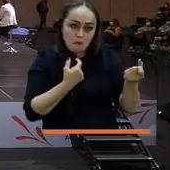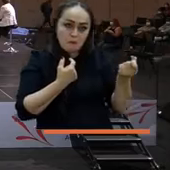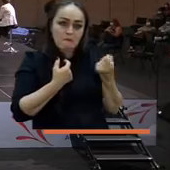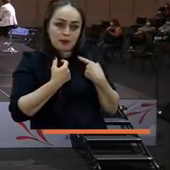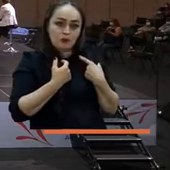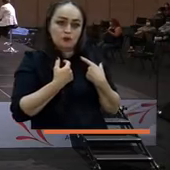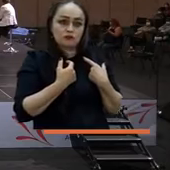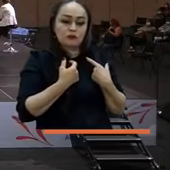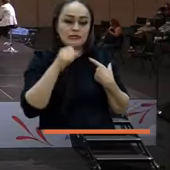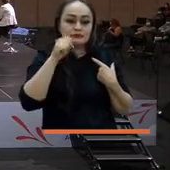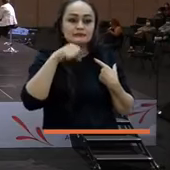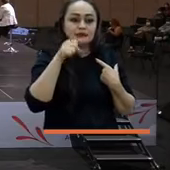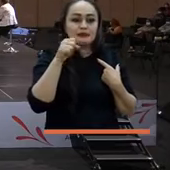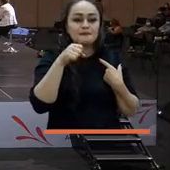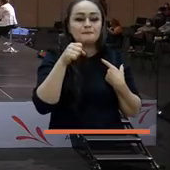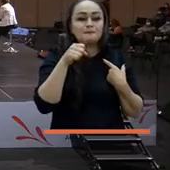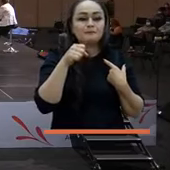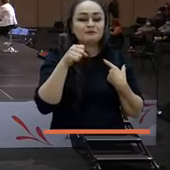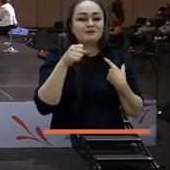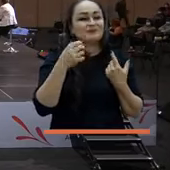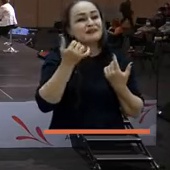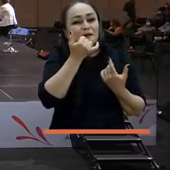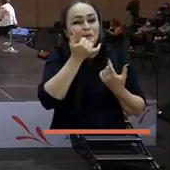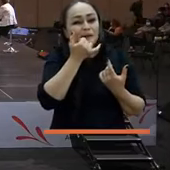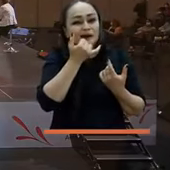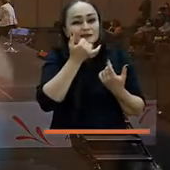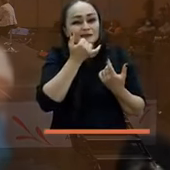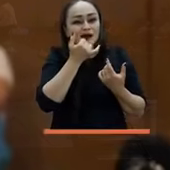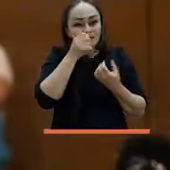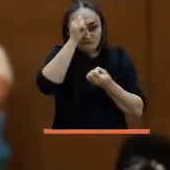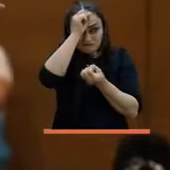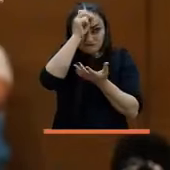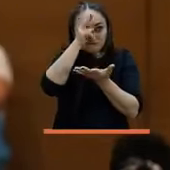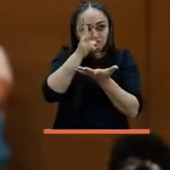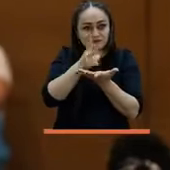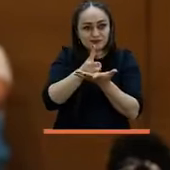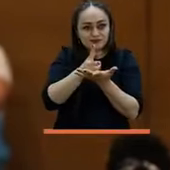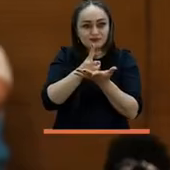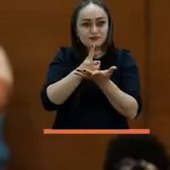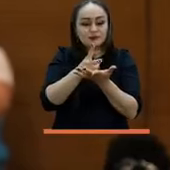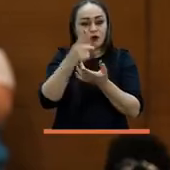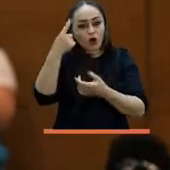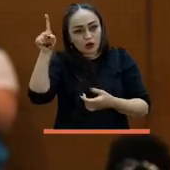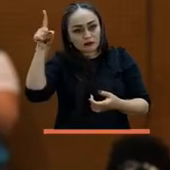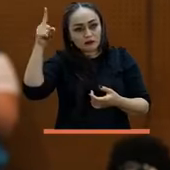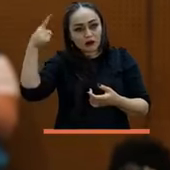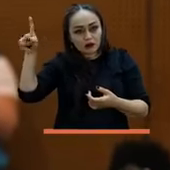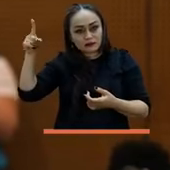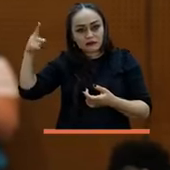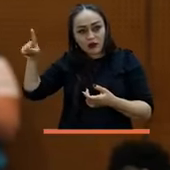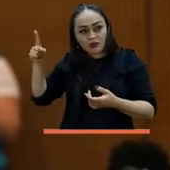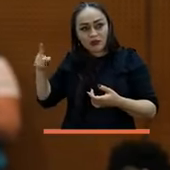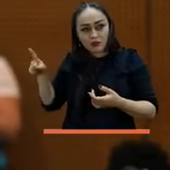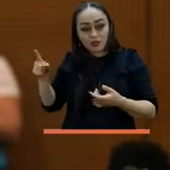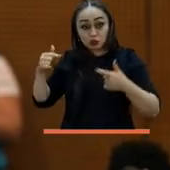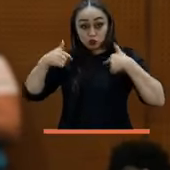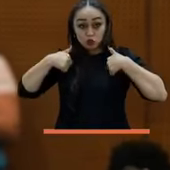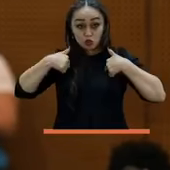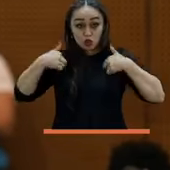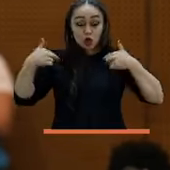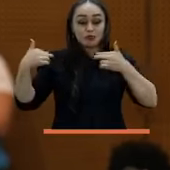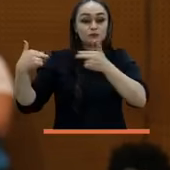en este tipo de preguntas porque una cosa de más que pasa es cuando uno habla de una diversidad empieza a parecer la otra entonces yo soy la responsable de equidad de género